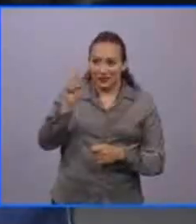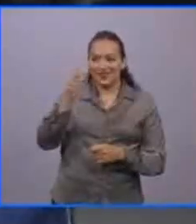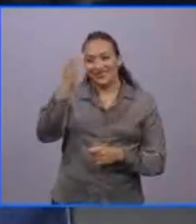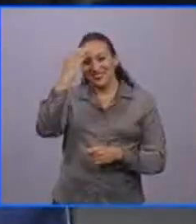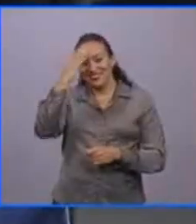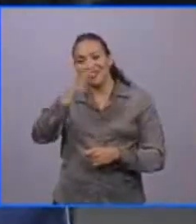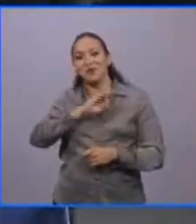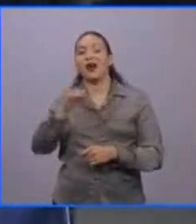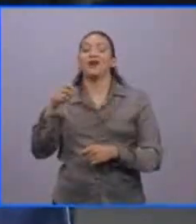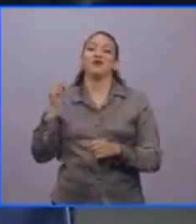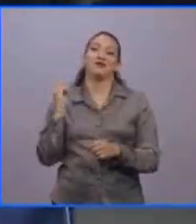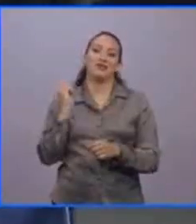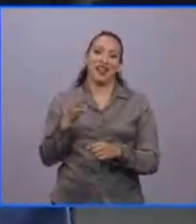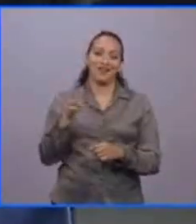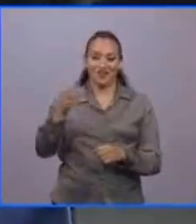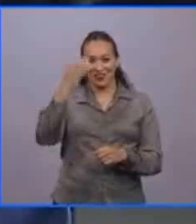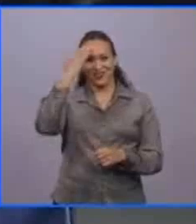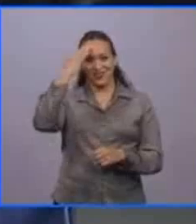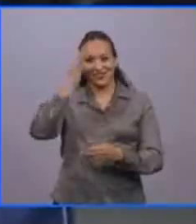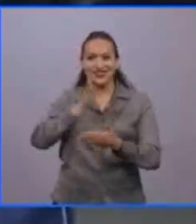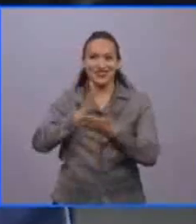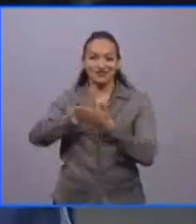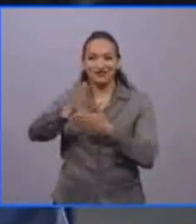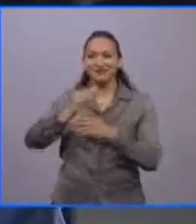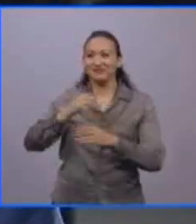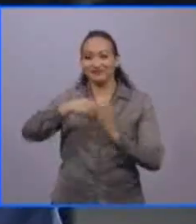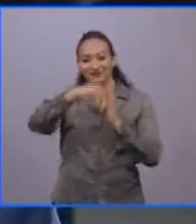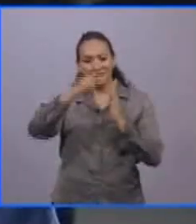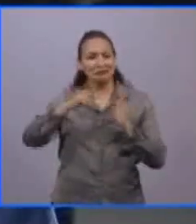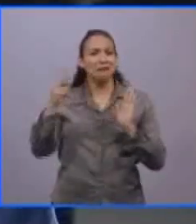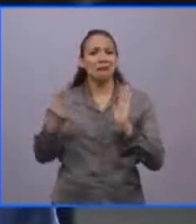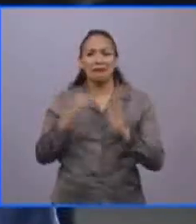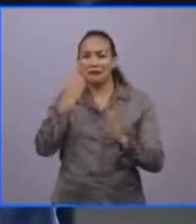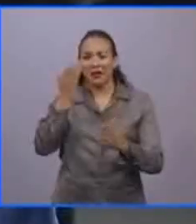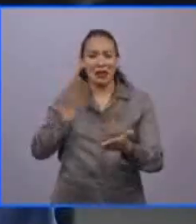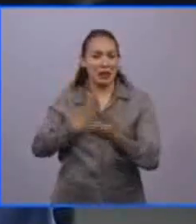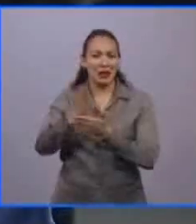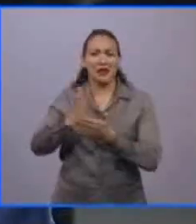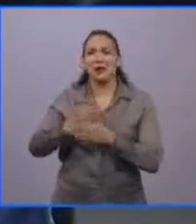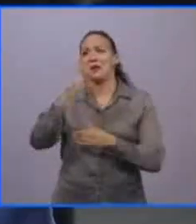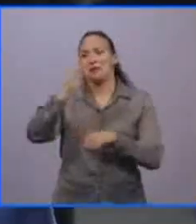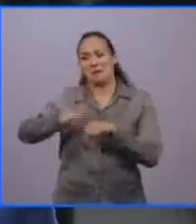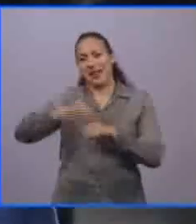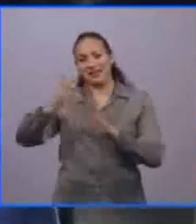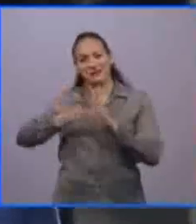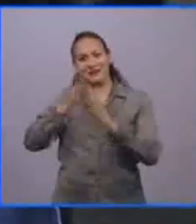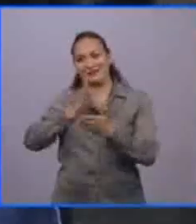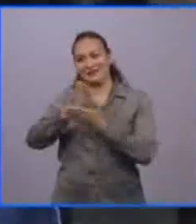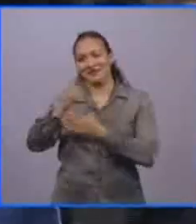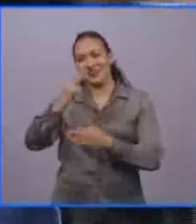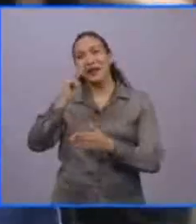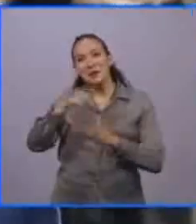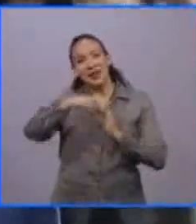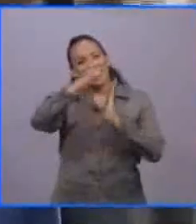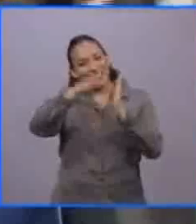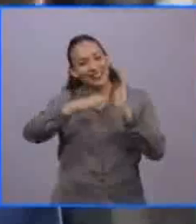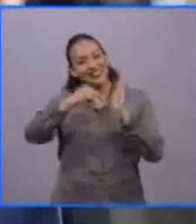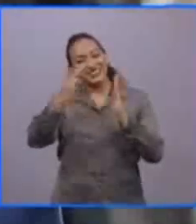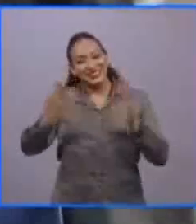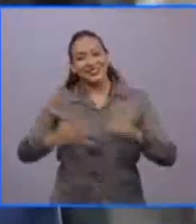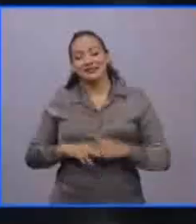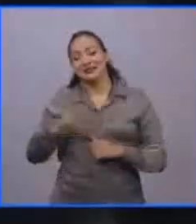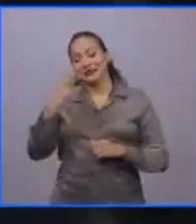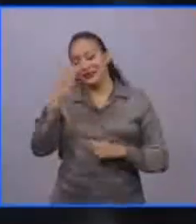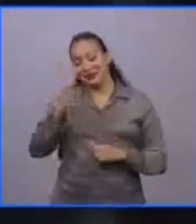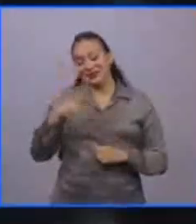van a ser los afortunados de poder meterse cuantas veces quieran. Esperemos que sea más de una, definitivamente, ¿verdad? Pero sí, es muy,